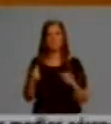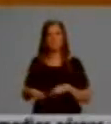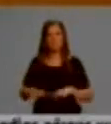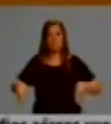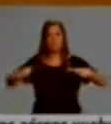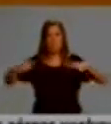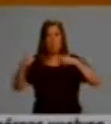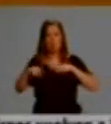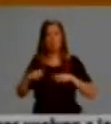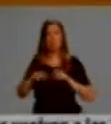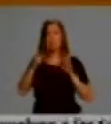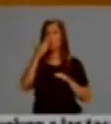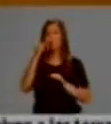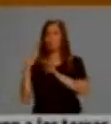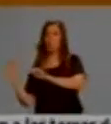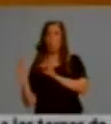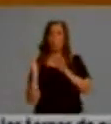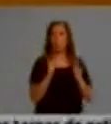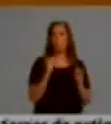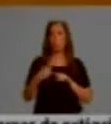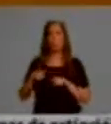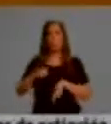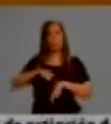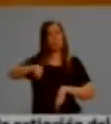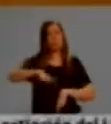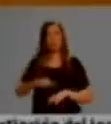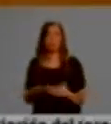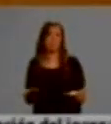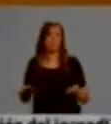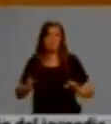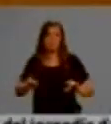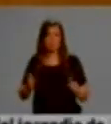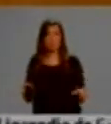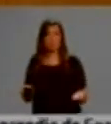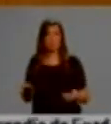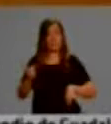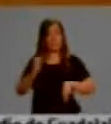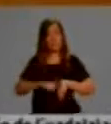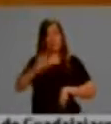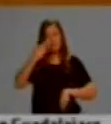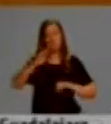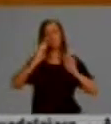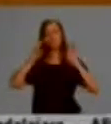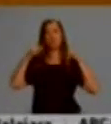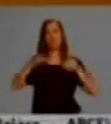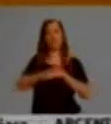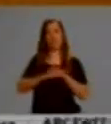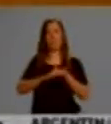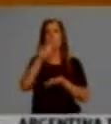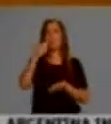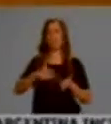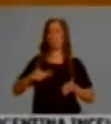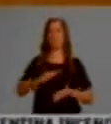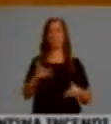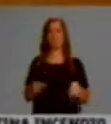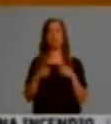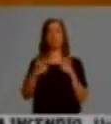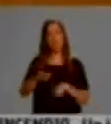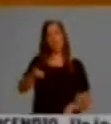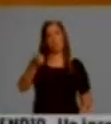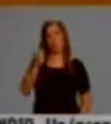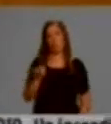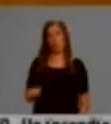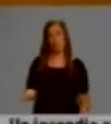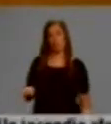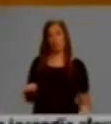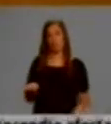partidistas, en el interés particular, y tenemos y utilizamos poco tiempo para hablar del interés general,